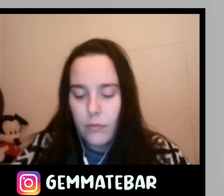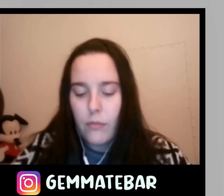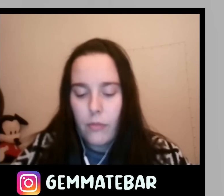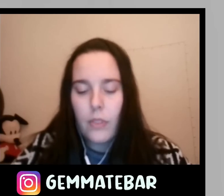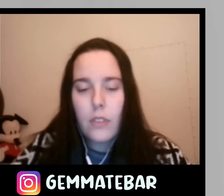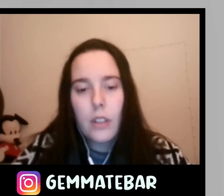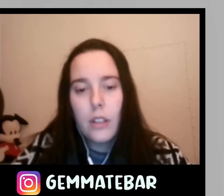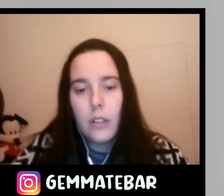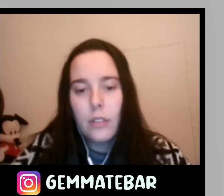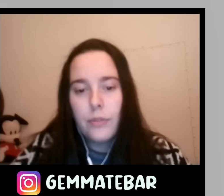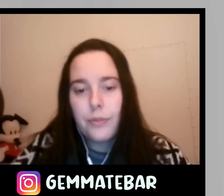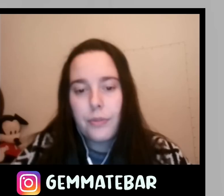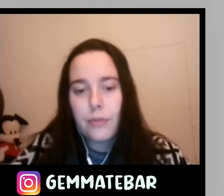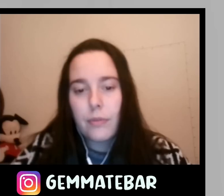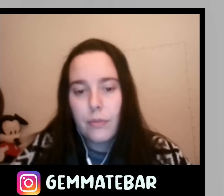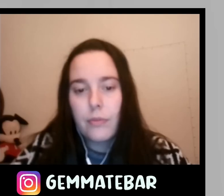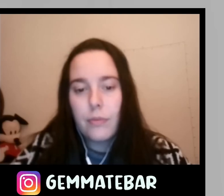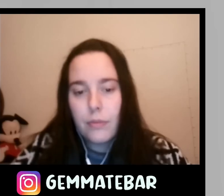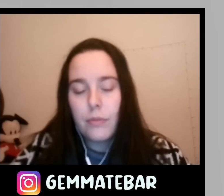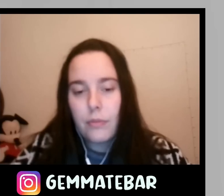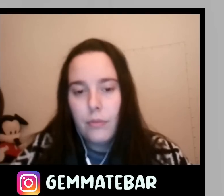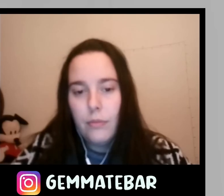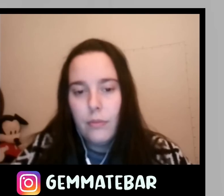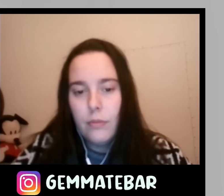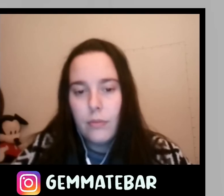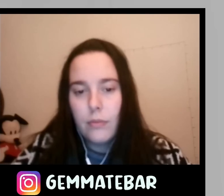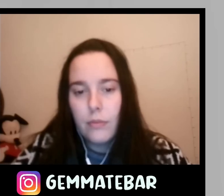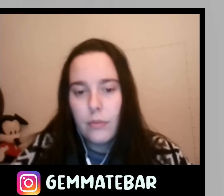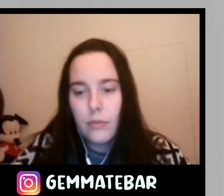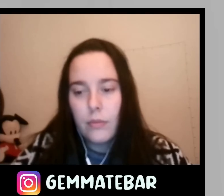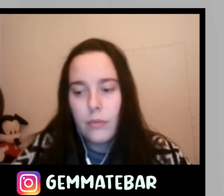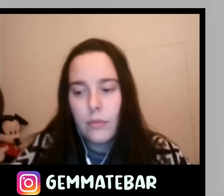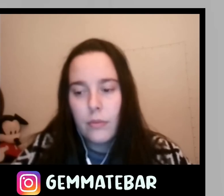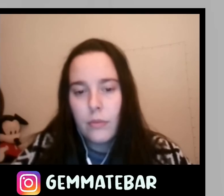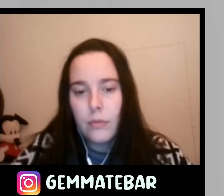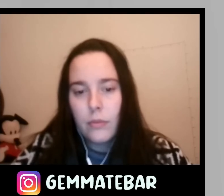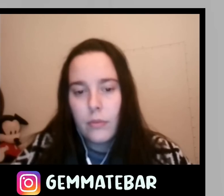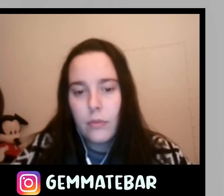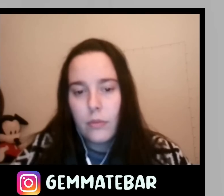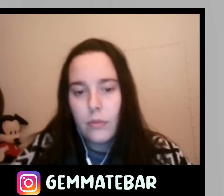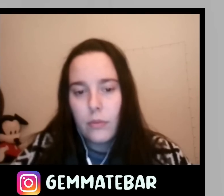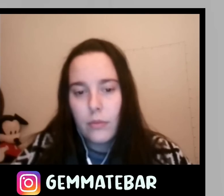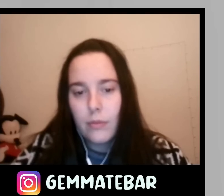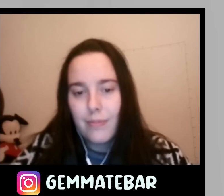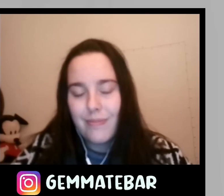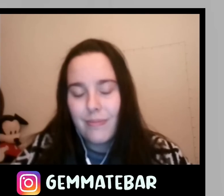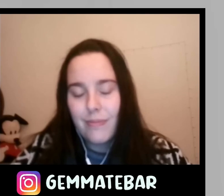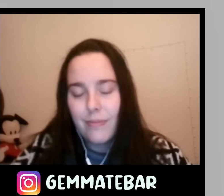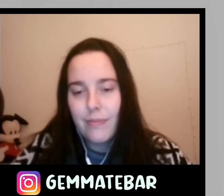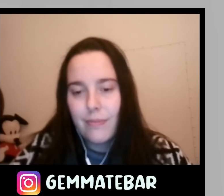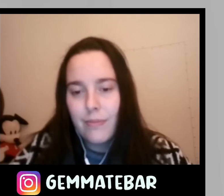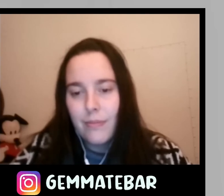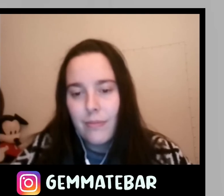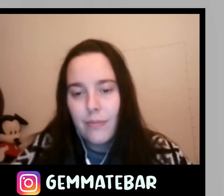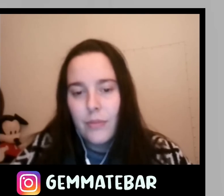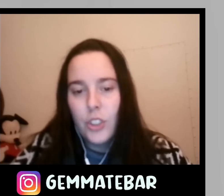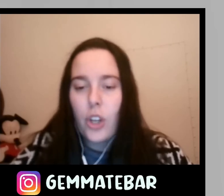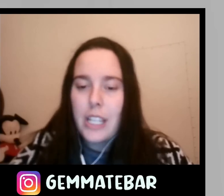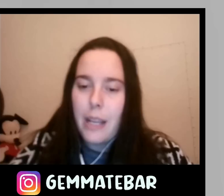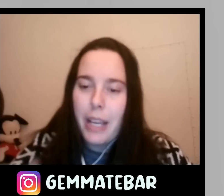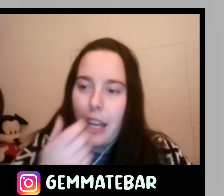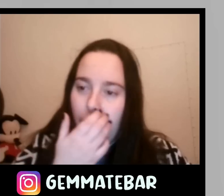es algo que conmueve y la verdad que a mí todo esto me ha dejado sin palabras o